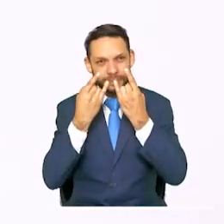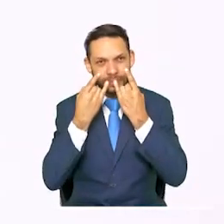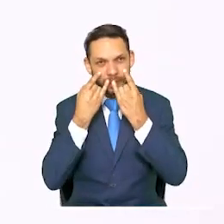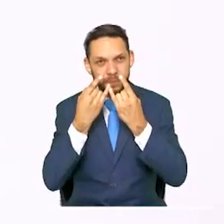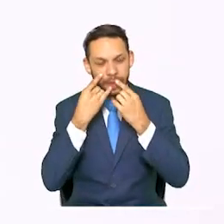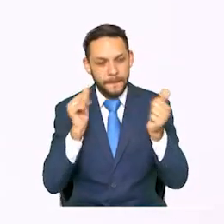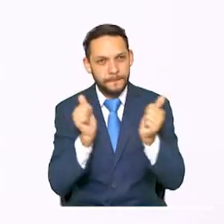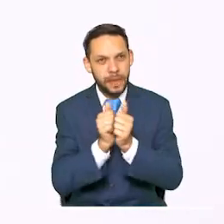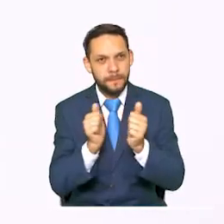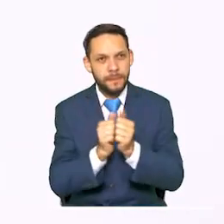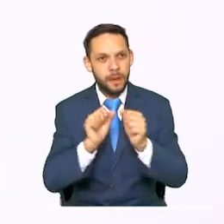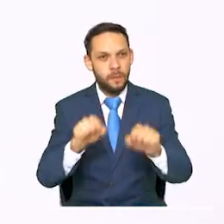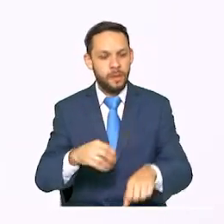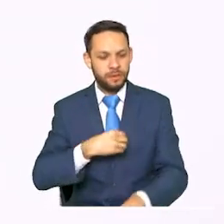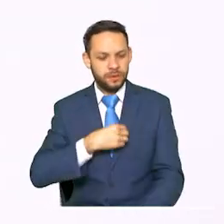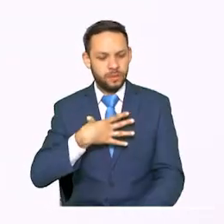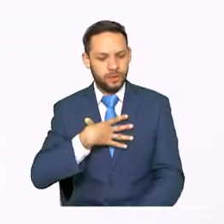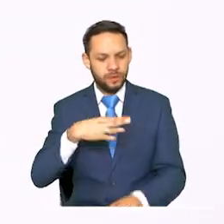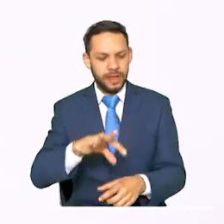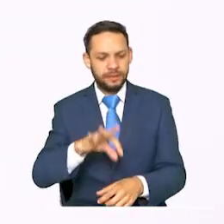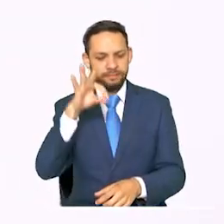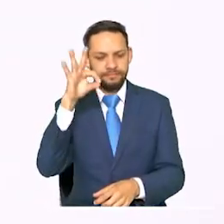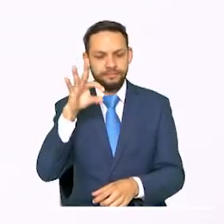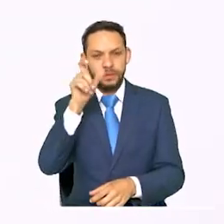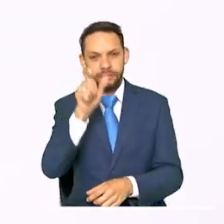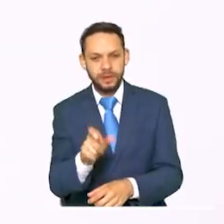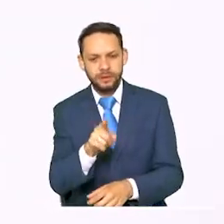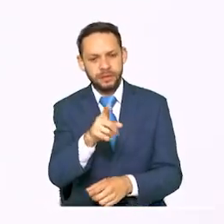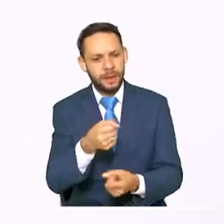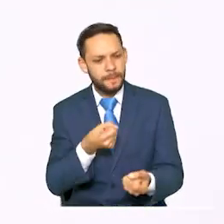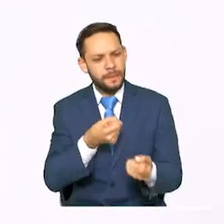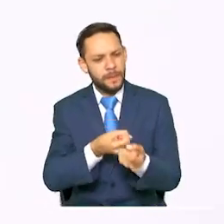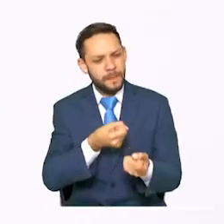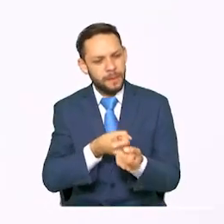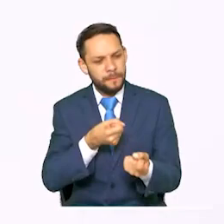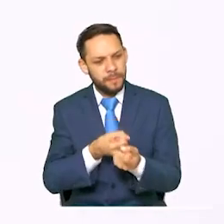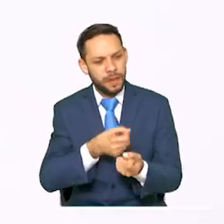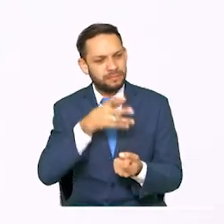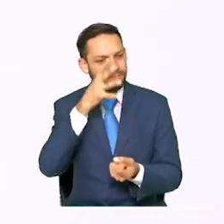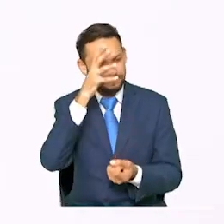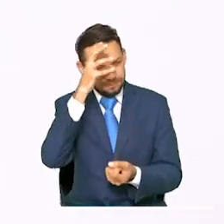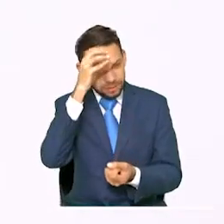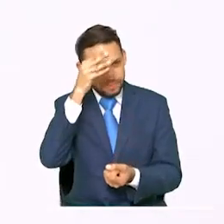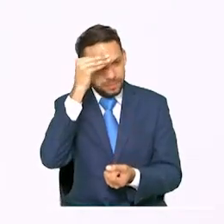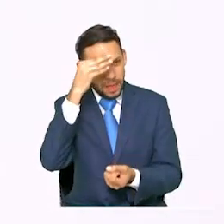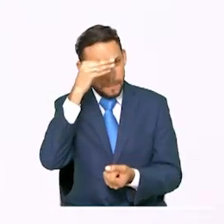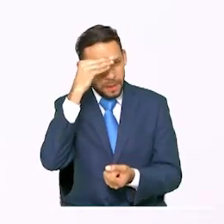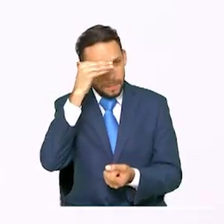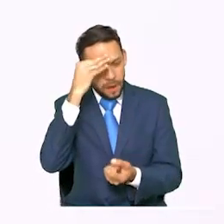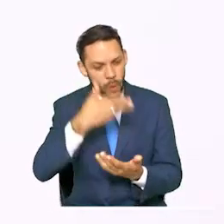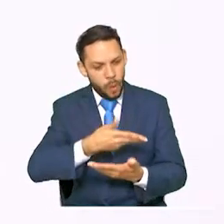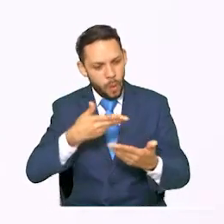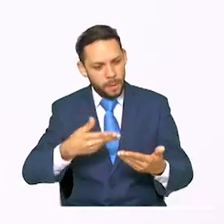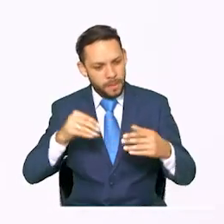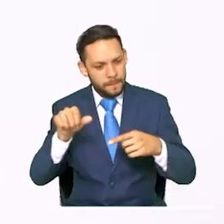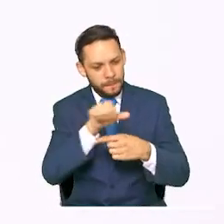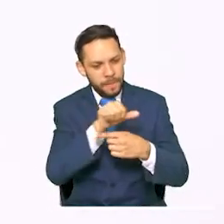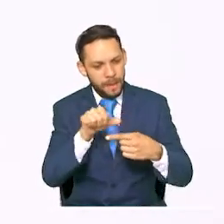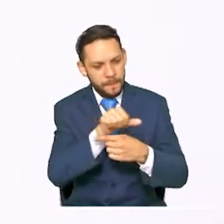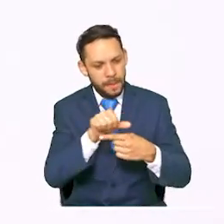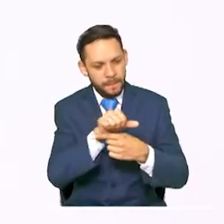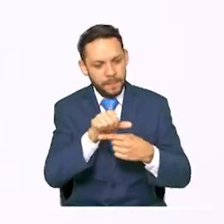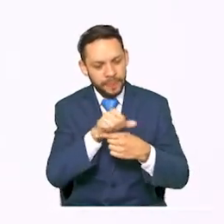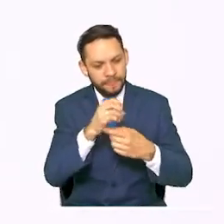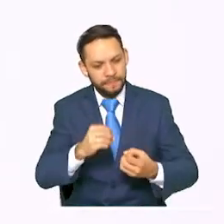una alternativa terapéutica para que conozcan a fondo cuáles son todas las bondades que tienen los